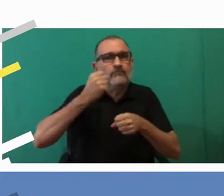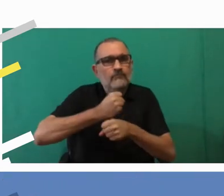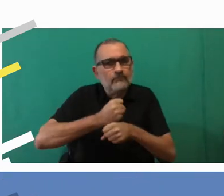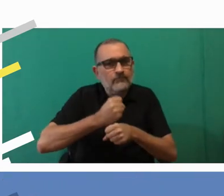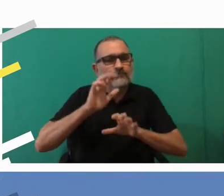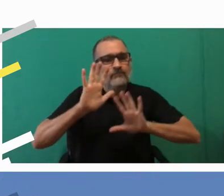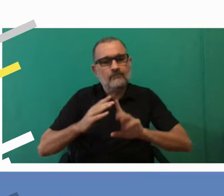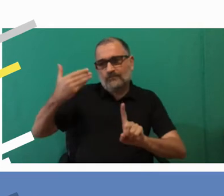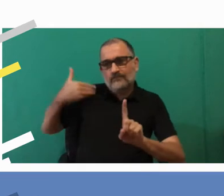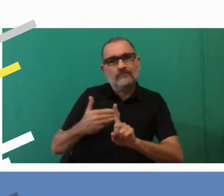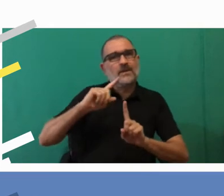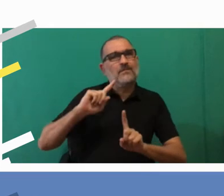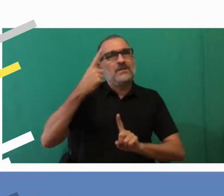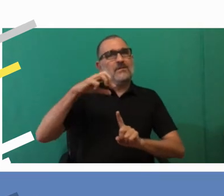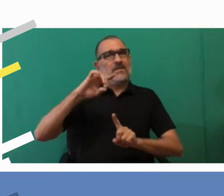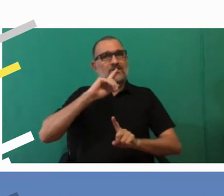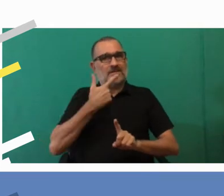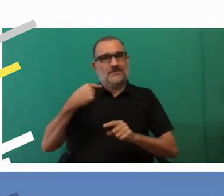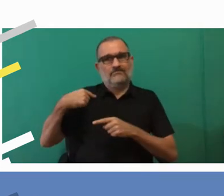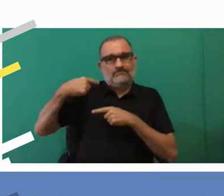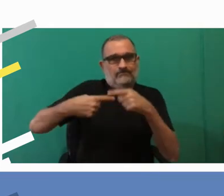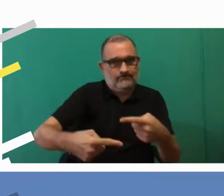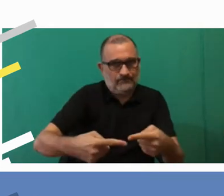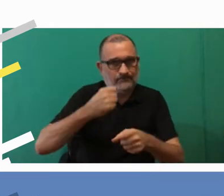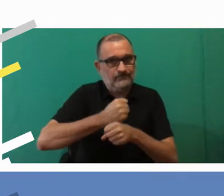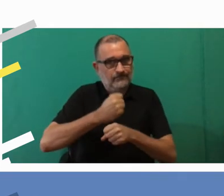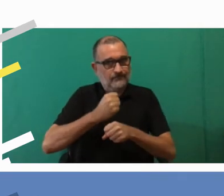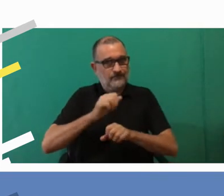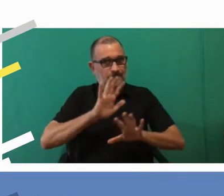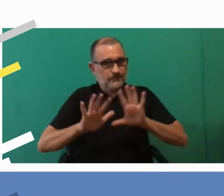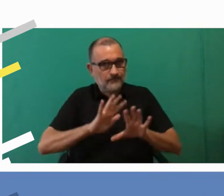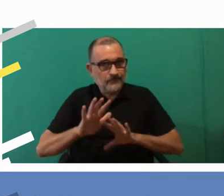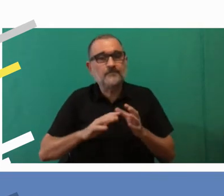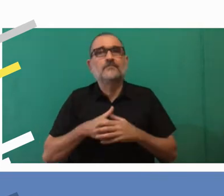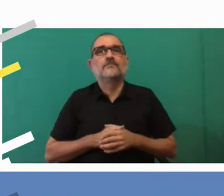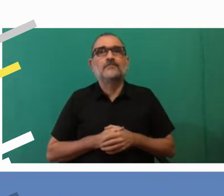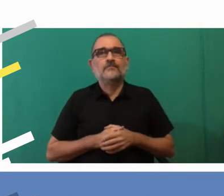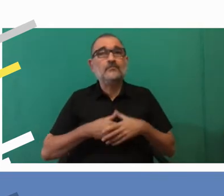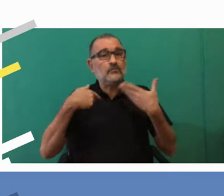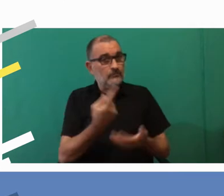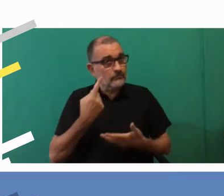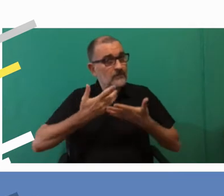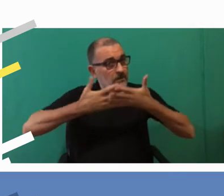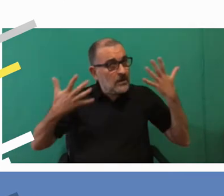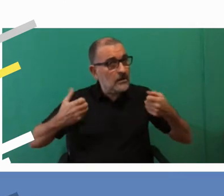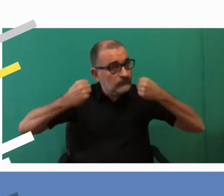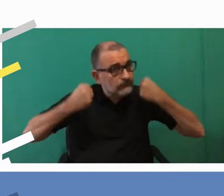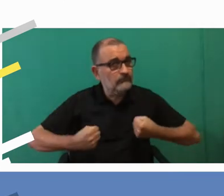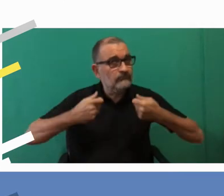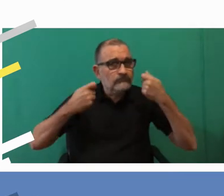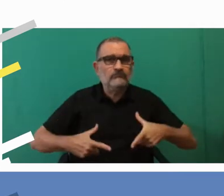en el primer proyecto, en el primer PDTS. Nuestra gran apuesta es conformar